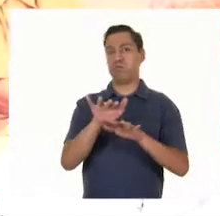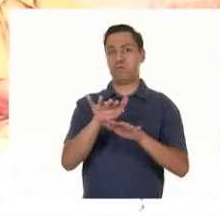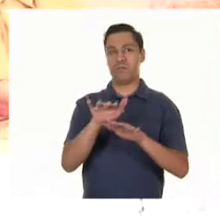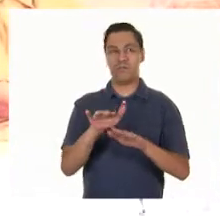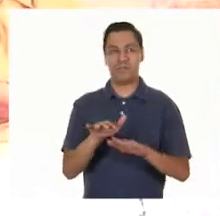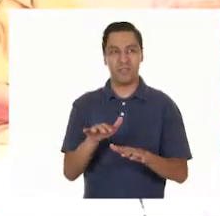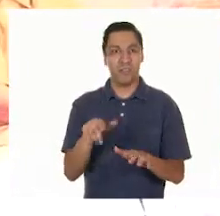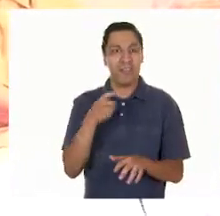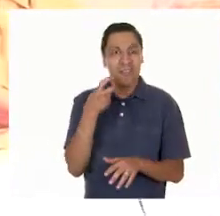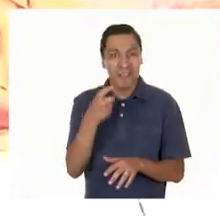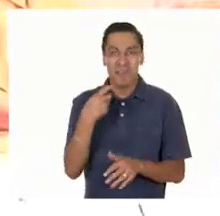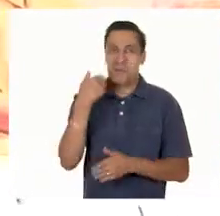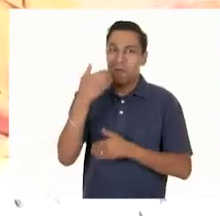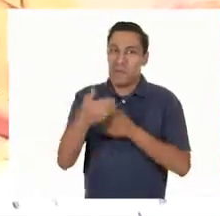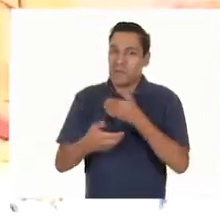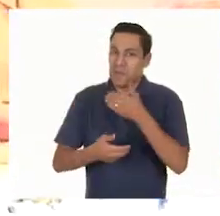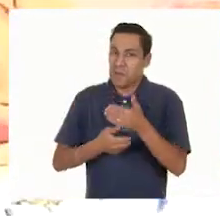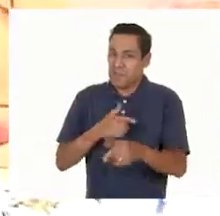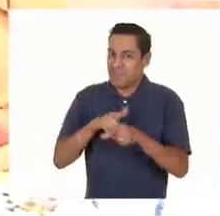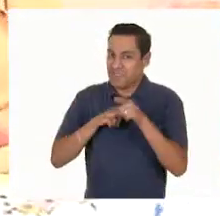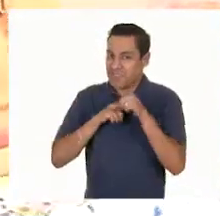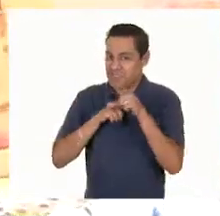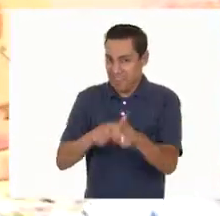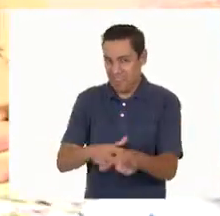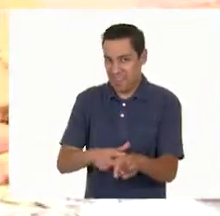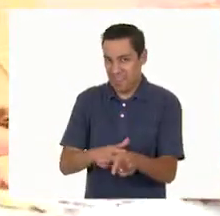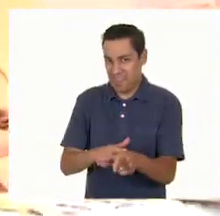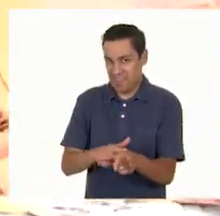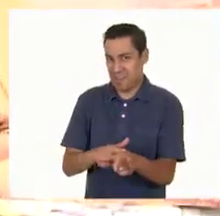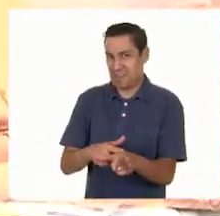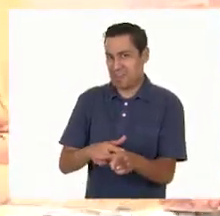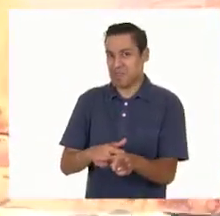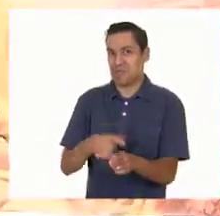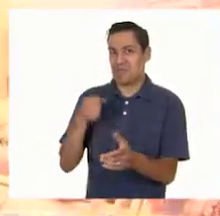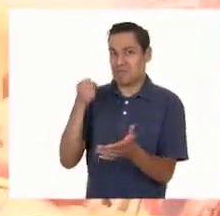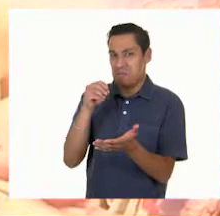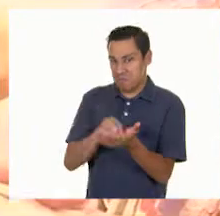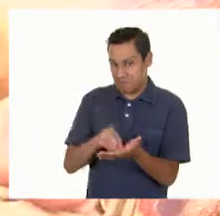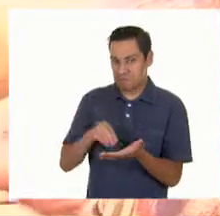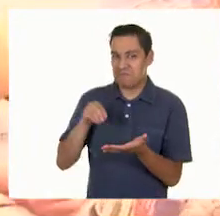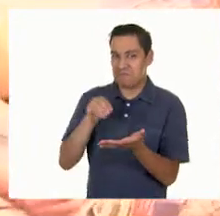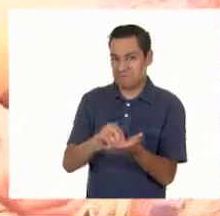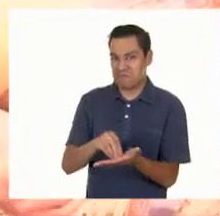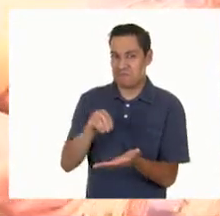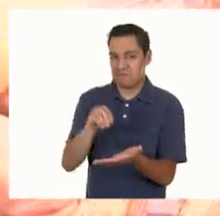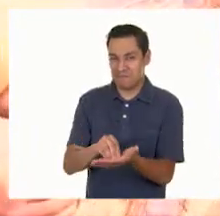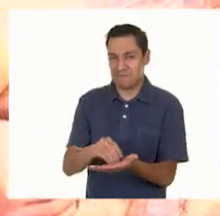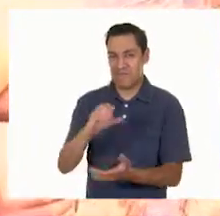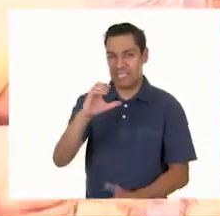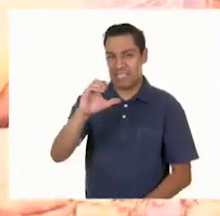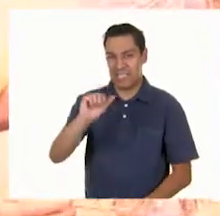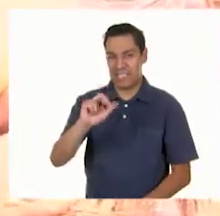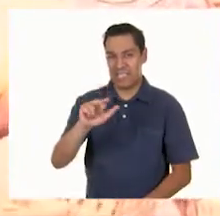y así podemos conservador de esta tradición el cartón aire